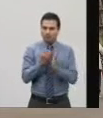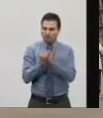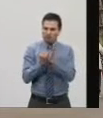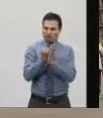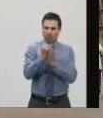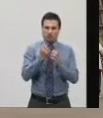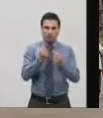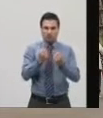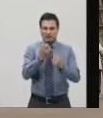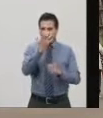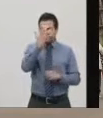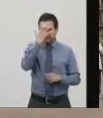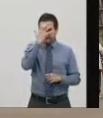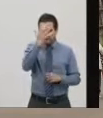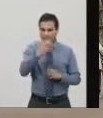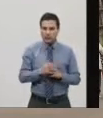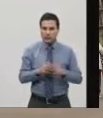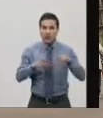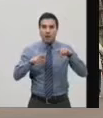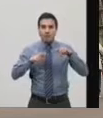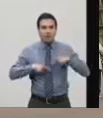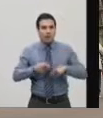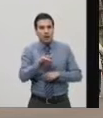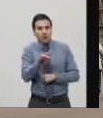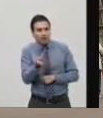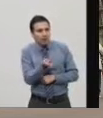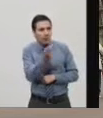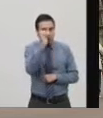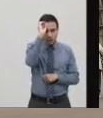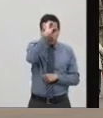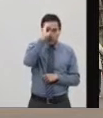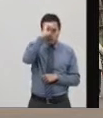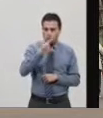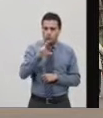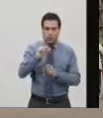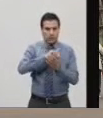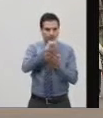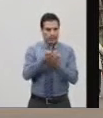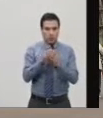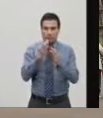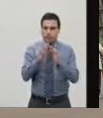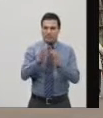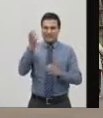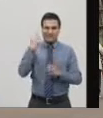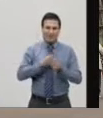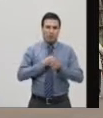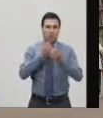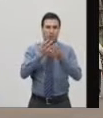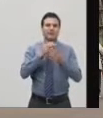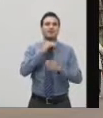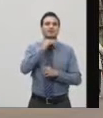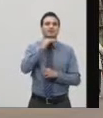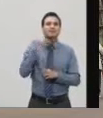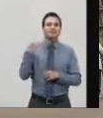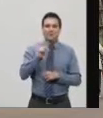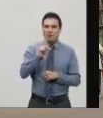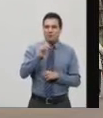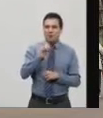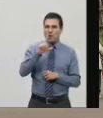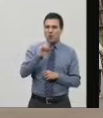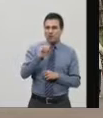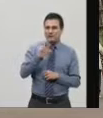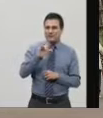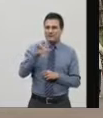necesitan consultas para hacer valer el Estado de Derecho. Recordemos que, como refería el poeta romano Publio Ciro,